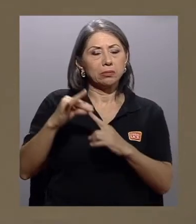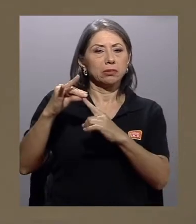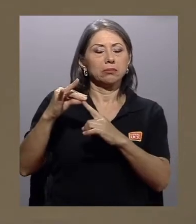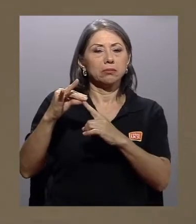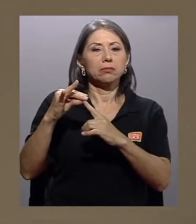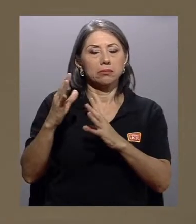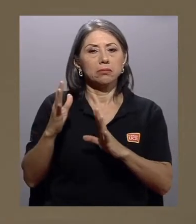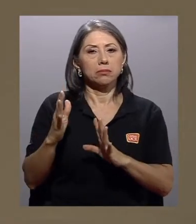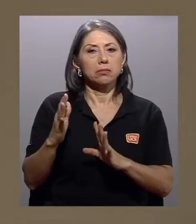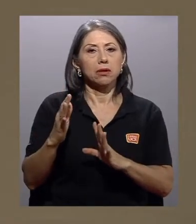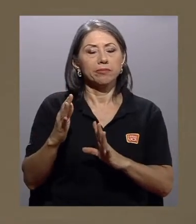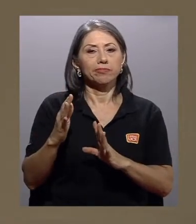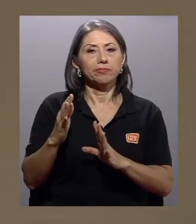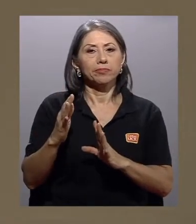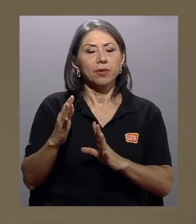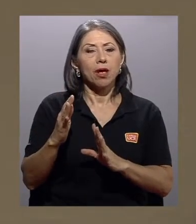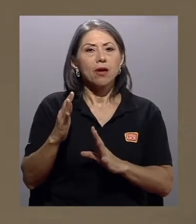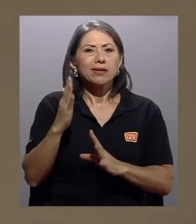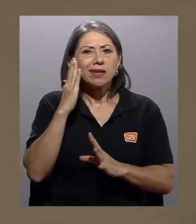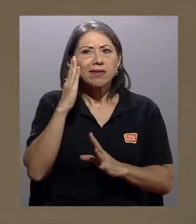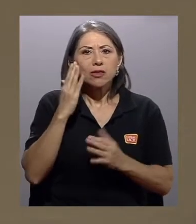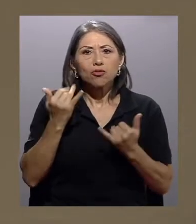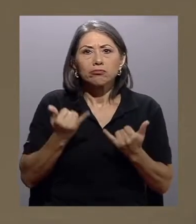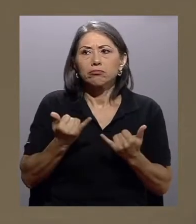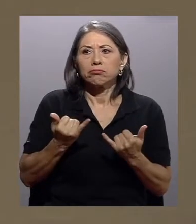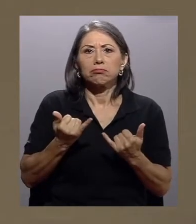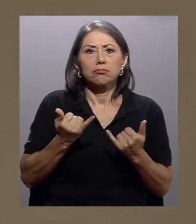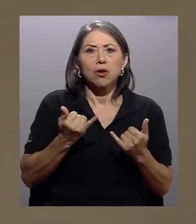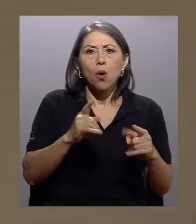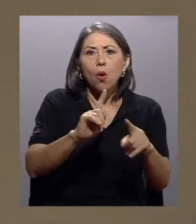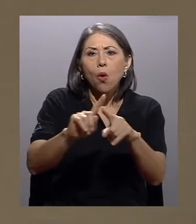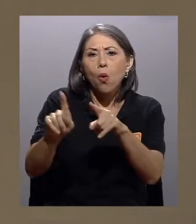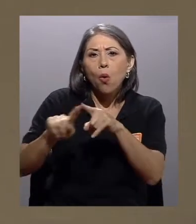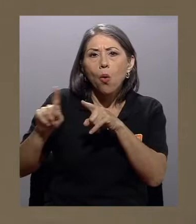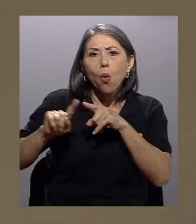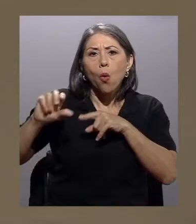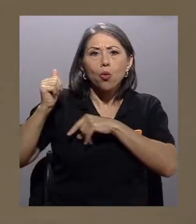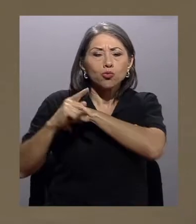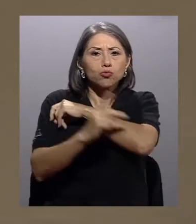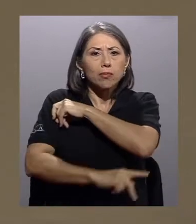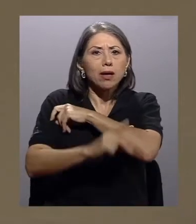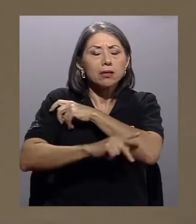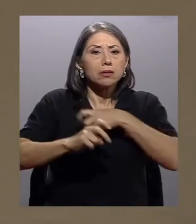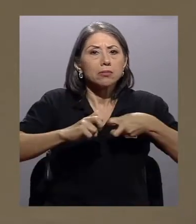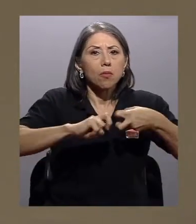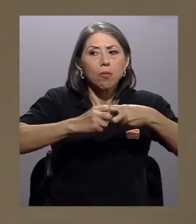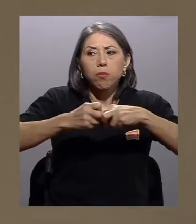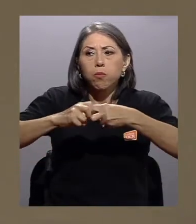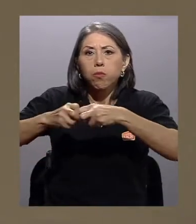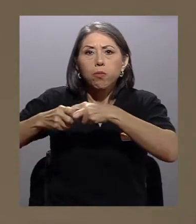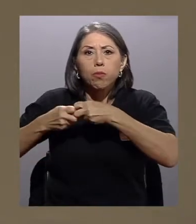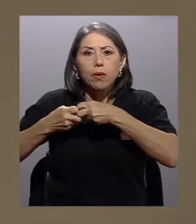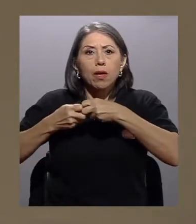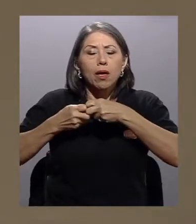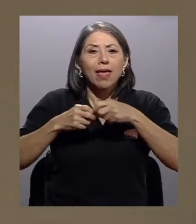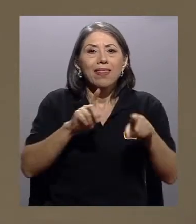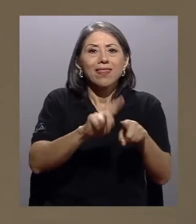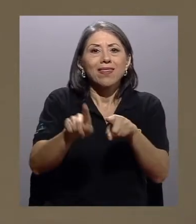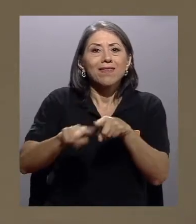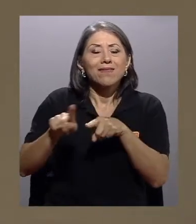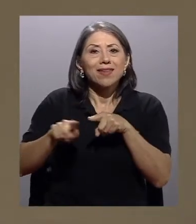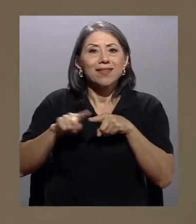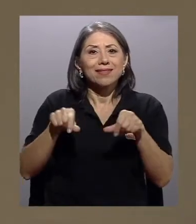todo considerando el problema que ha surgido en otros países en donde las herramientas éticas se